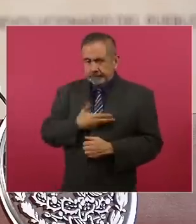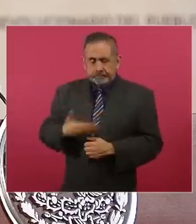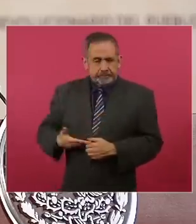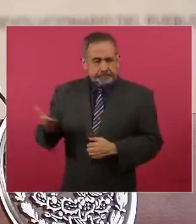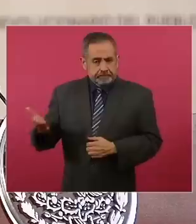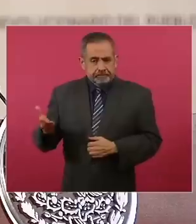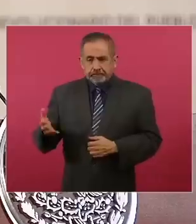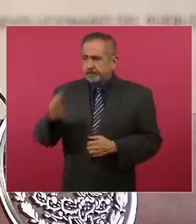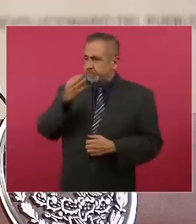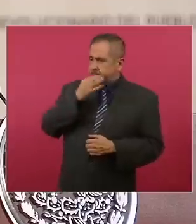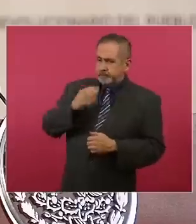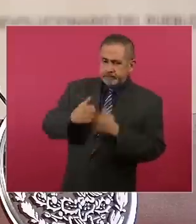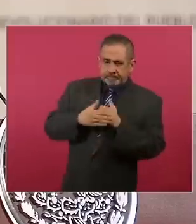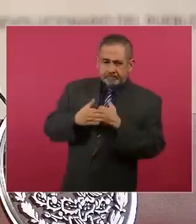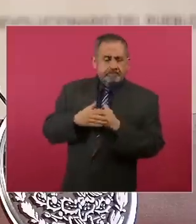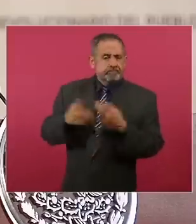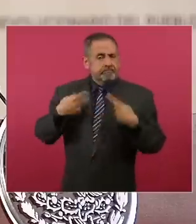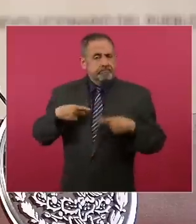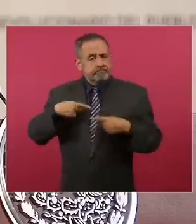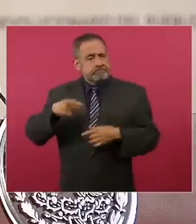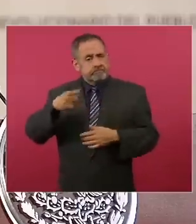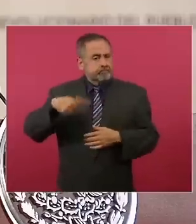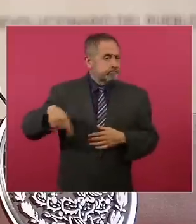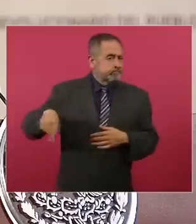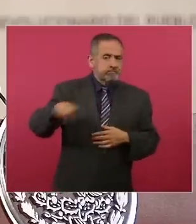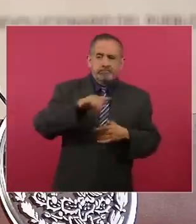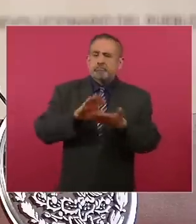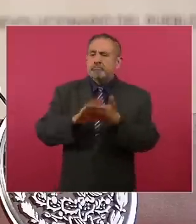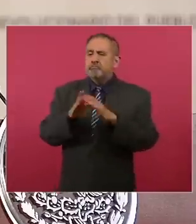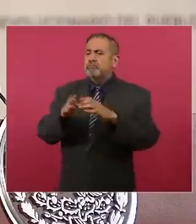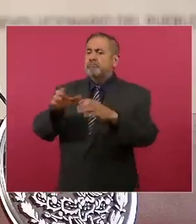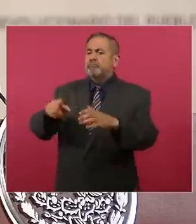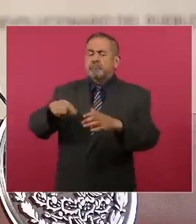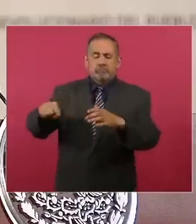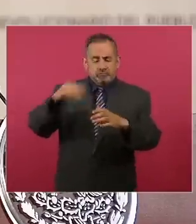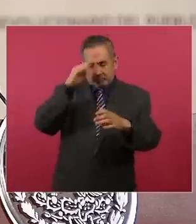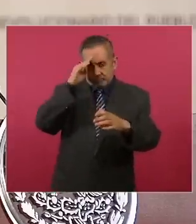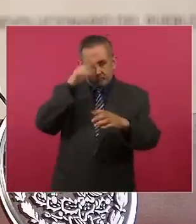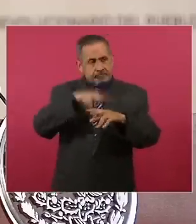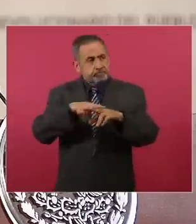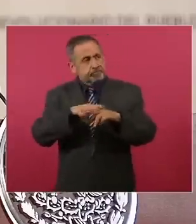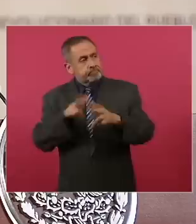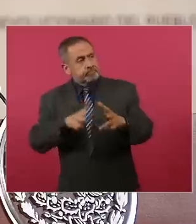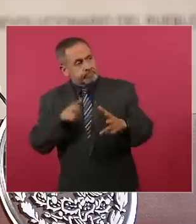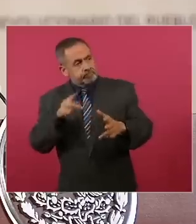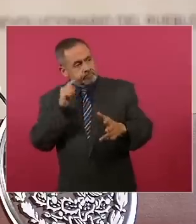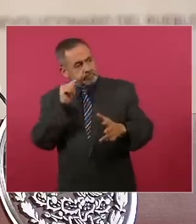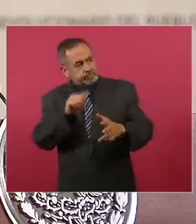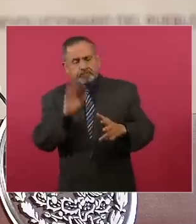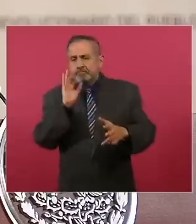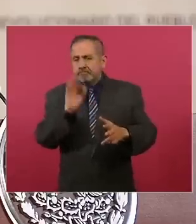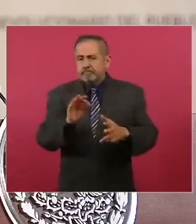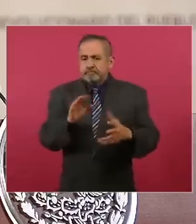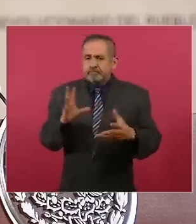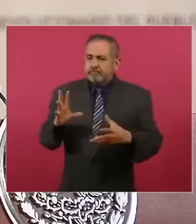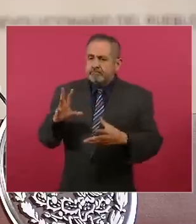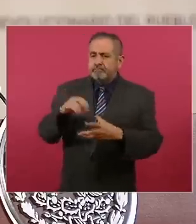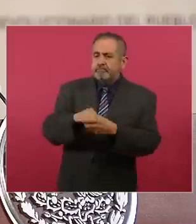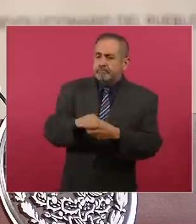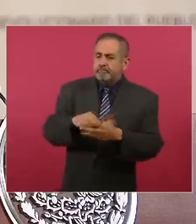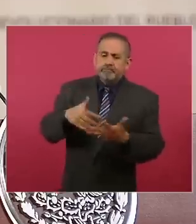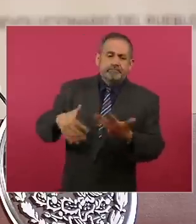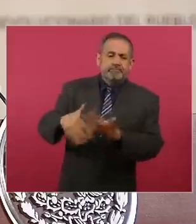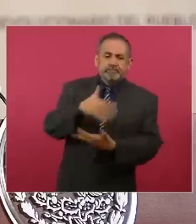como usted nos indicó, las personas en sus localidades no solo verán pasar el tren, sino que ya están siendo integradas a